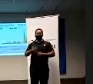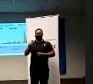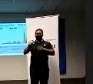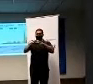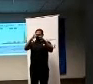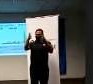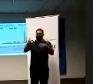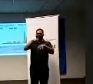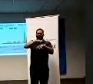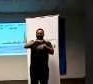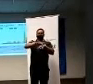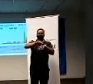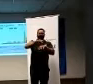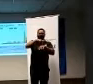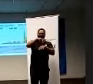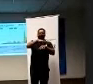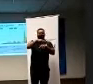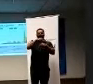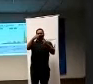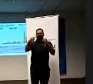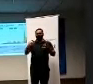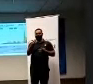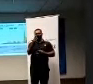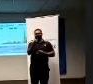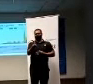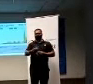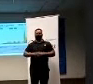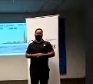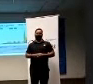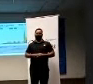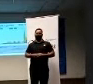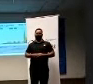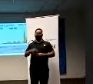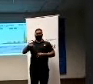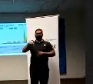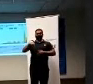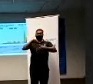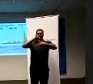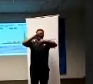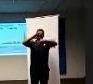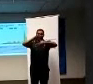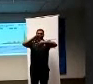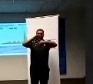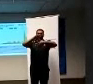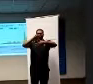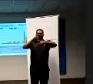mundial. Con respecto a las Américas, se tiene